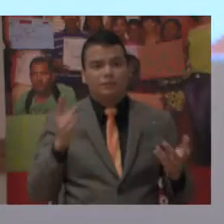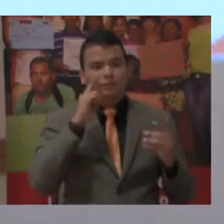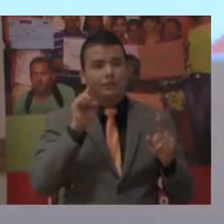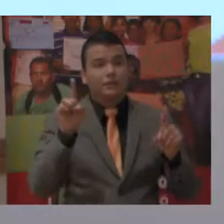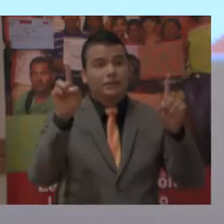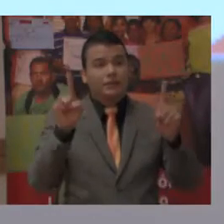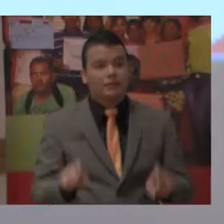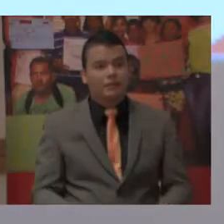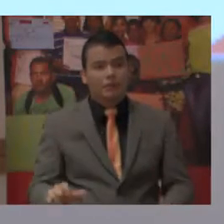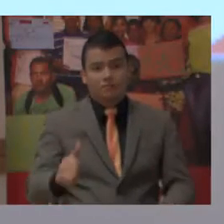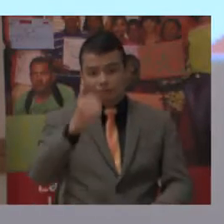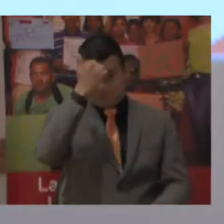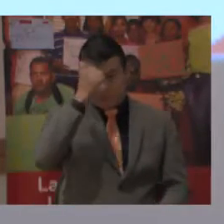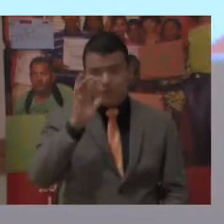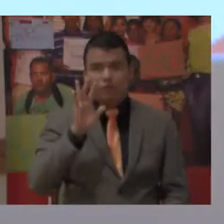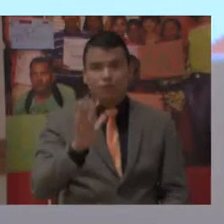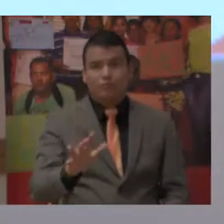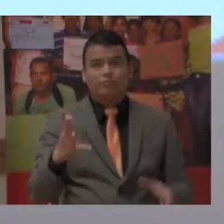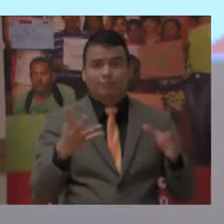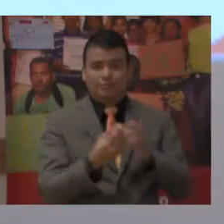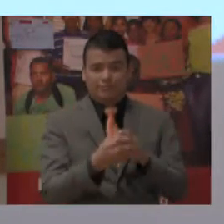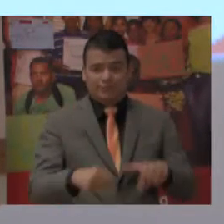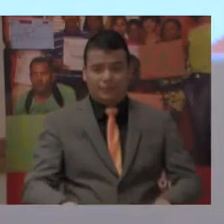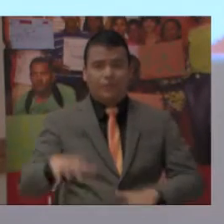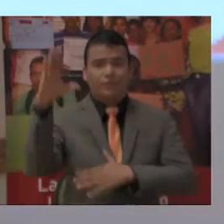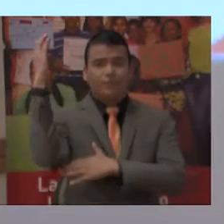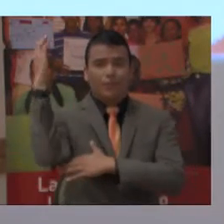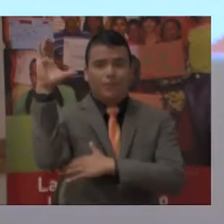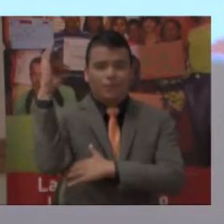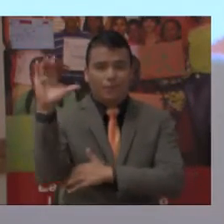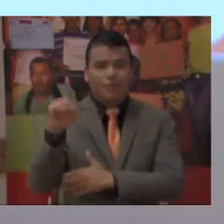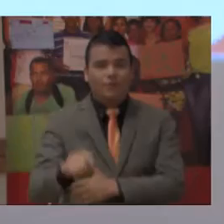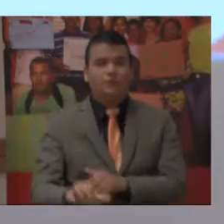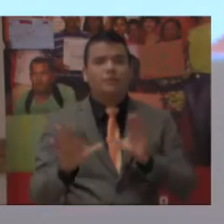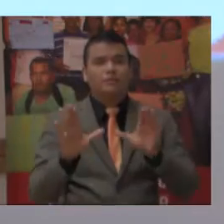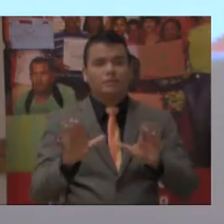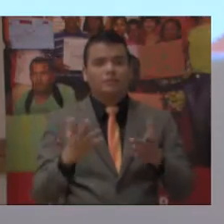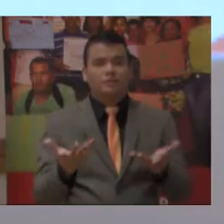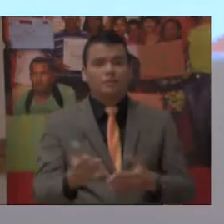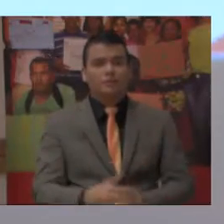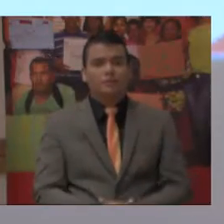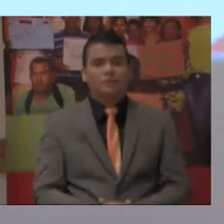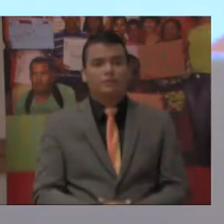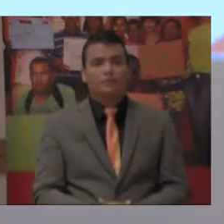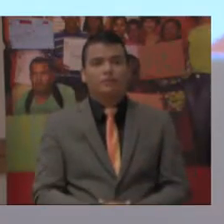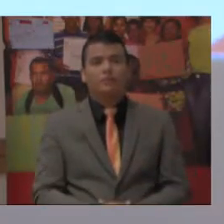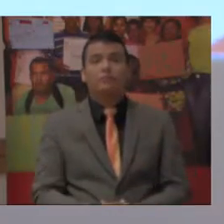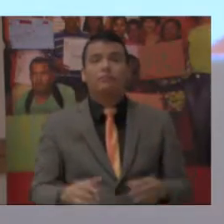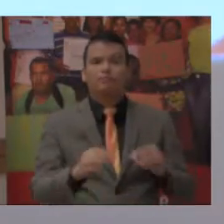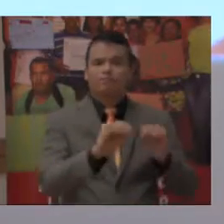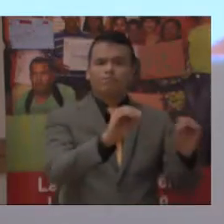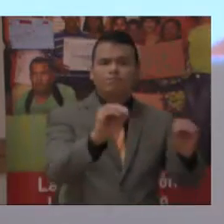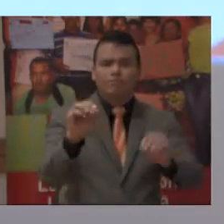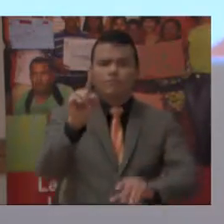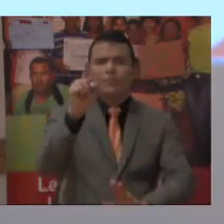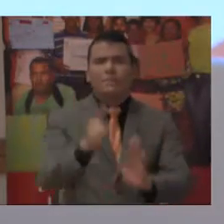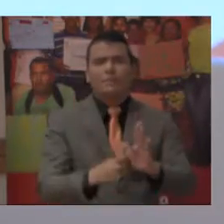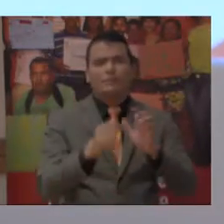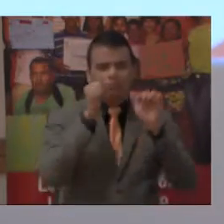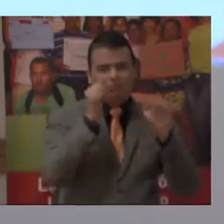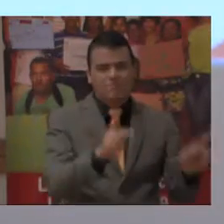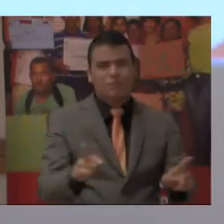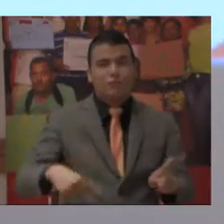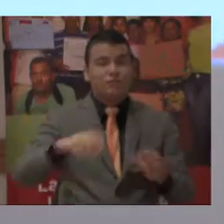modelo de inclusión en Colombia, un departamento modelo de inclusión en Colombia, que va a capacitar 1,000 personas